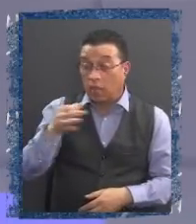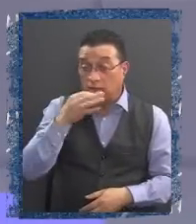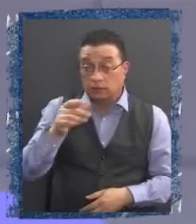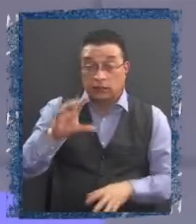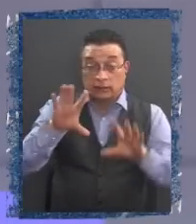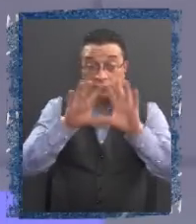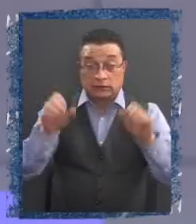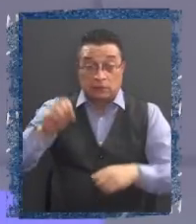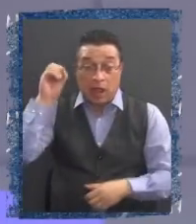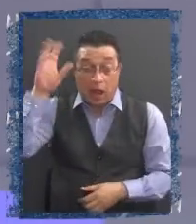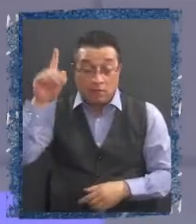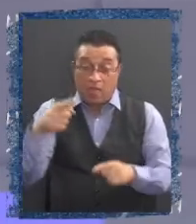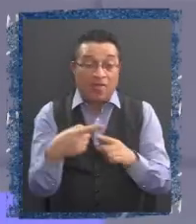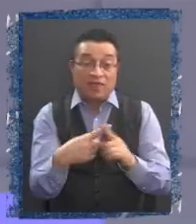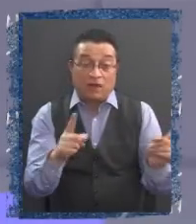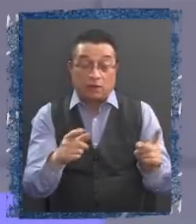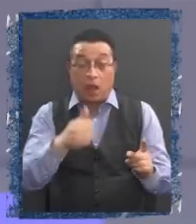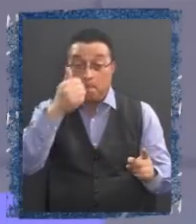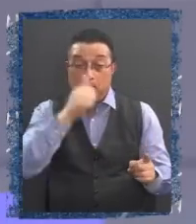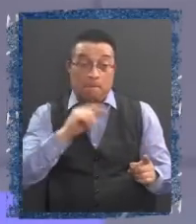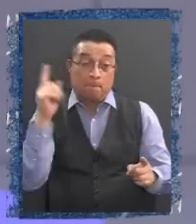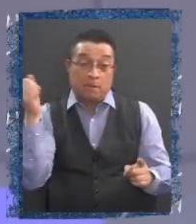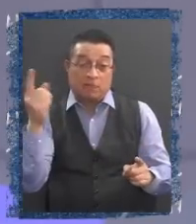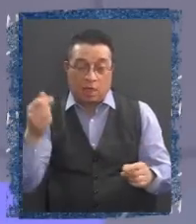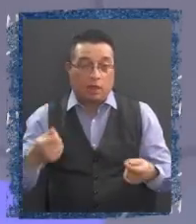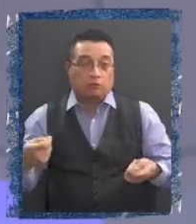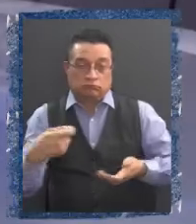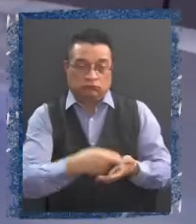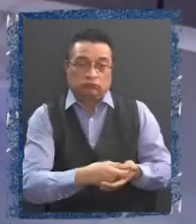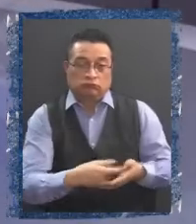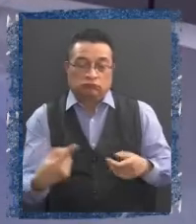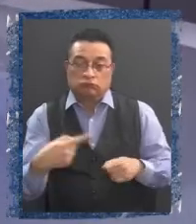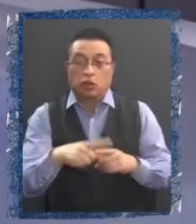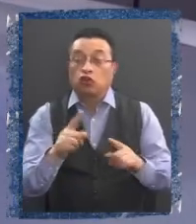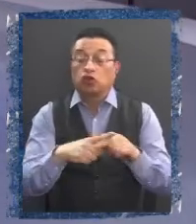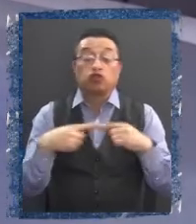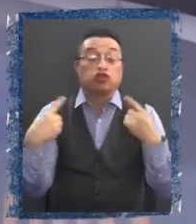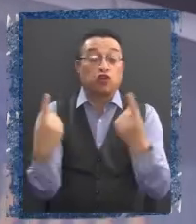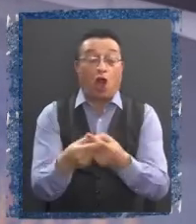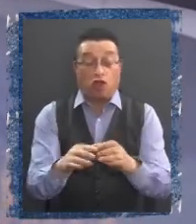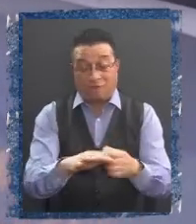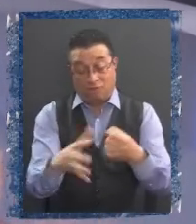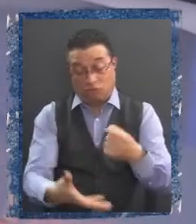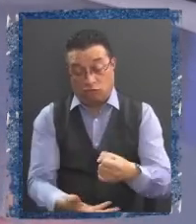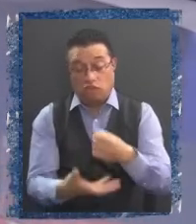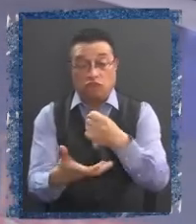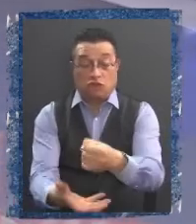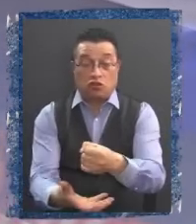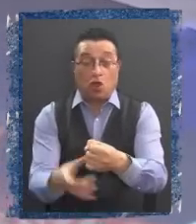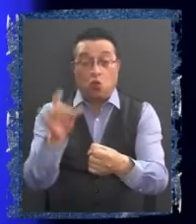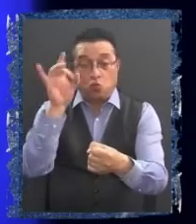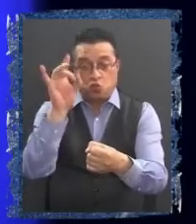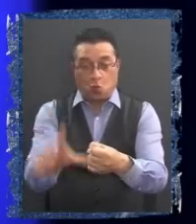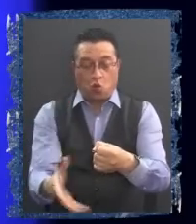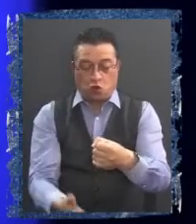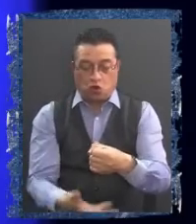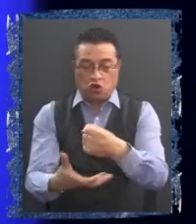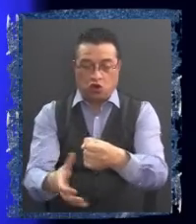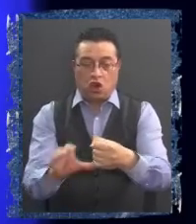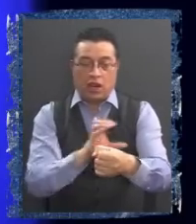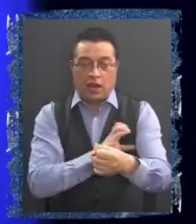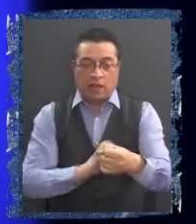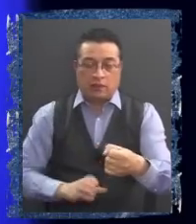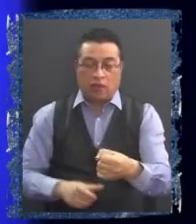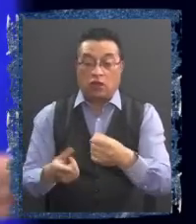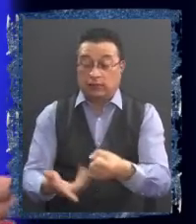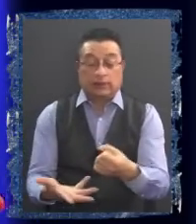¿cierto? Hay entidades privadas administrando los recursos. Entonces, pero es lo mismo, todos los fondos son fondos que van todos al Estado y ellos lo que